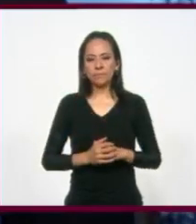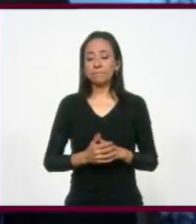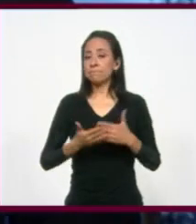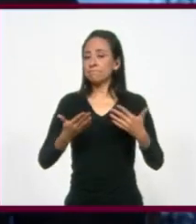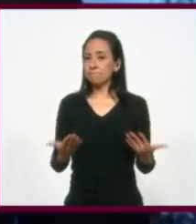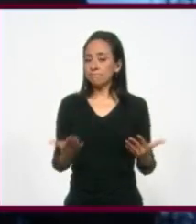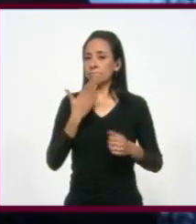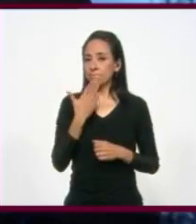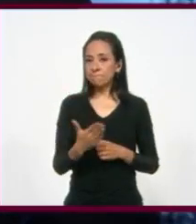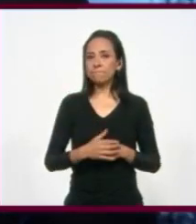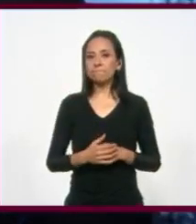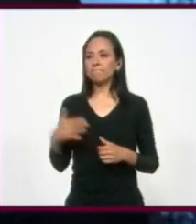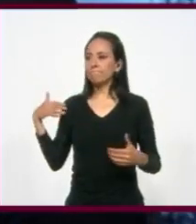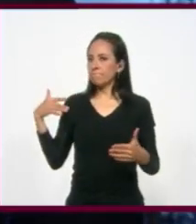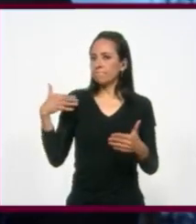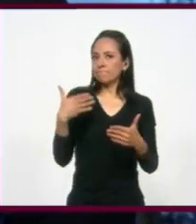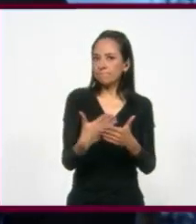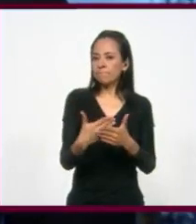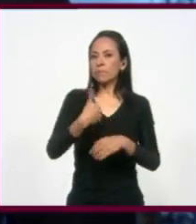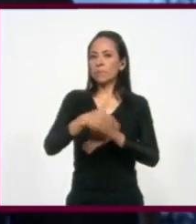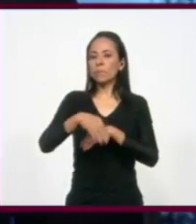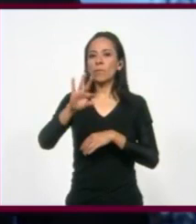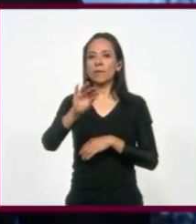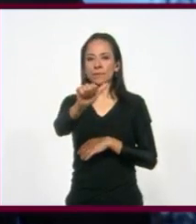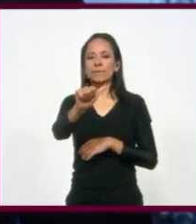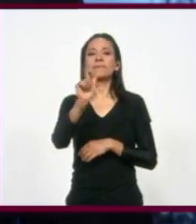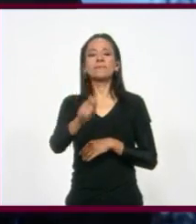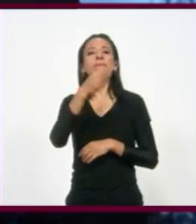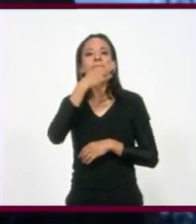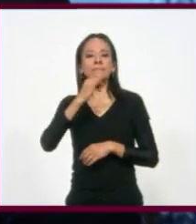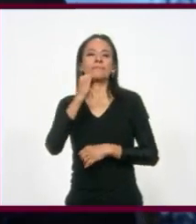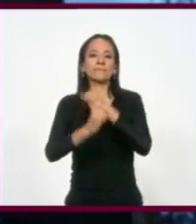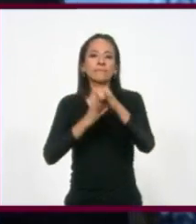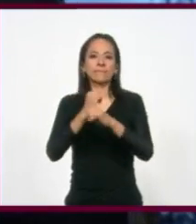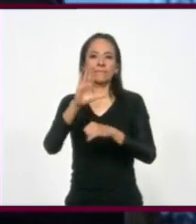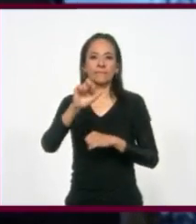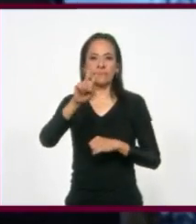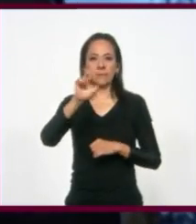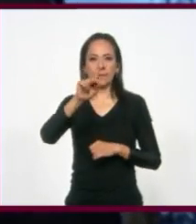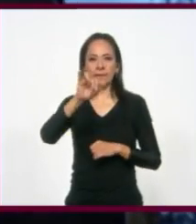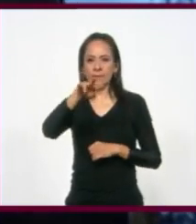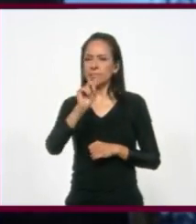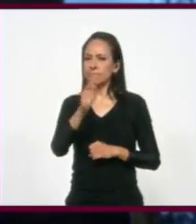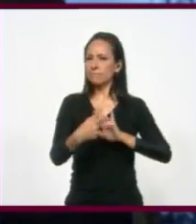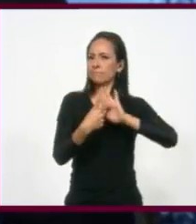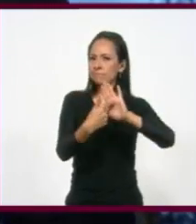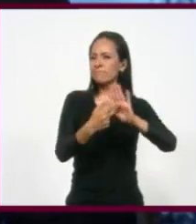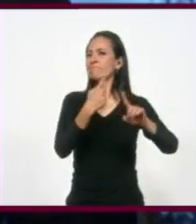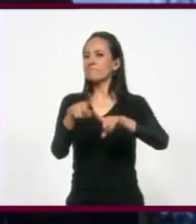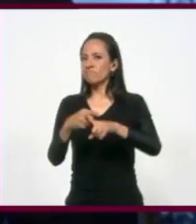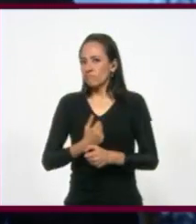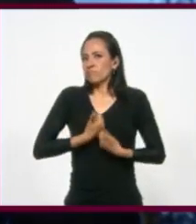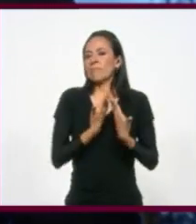Guadalupe, a lo largo de los días en esta 46ª edición del Festival Cervantino hemos presentado expresiones artísticas de